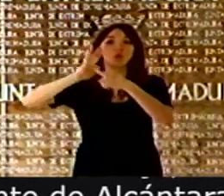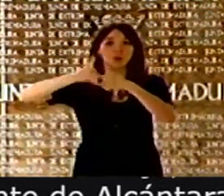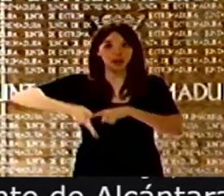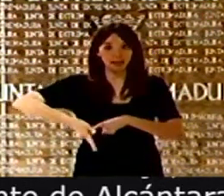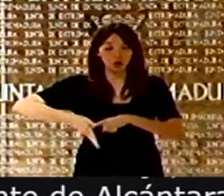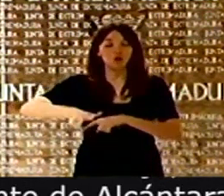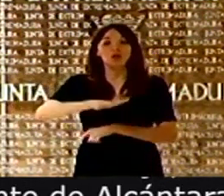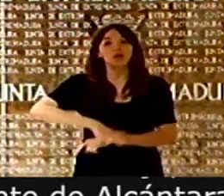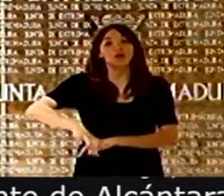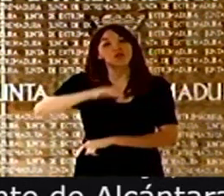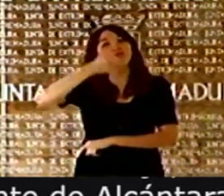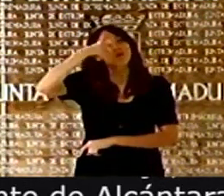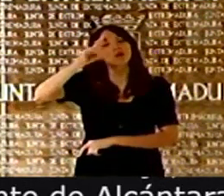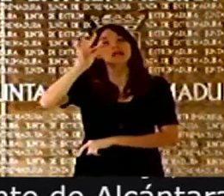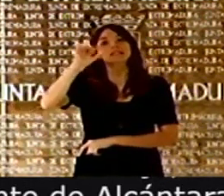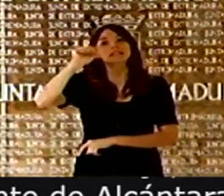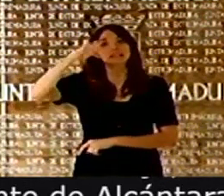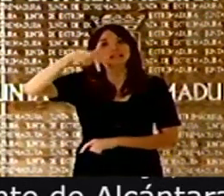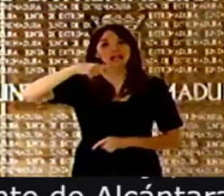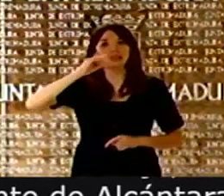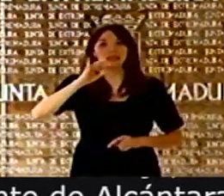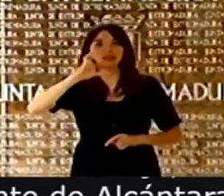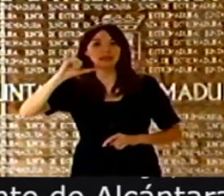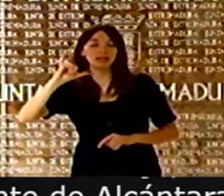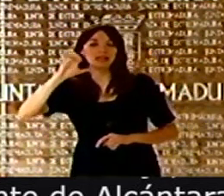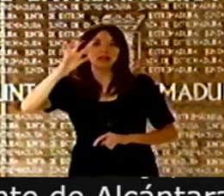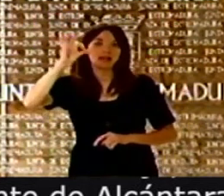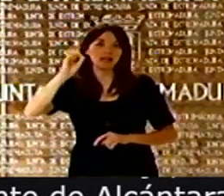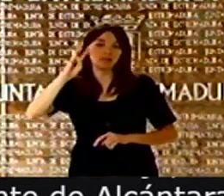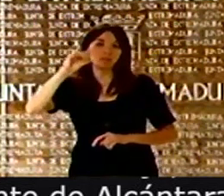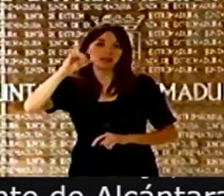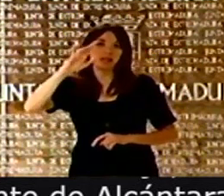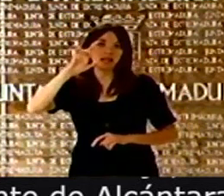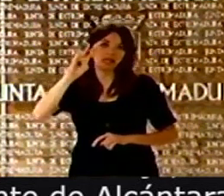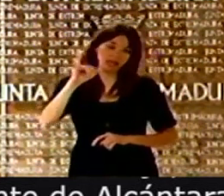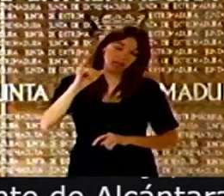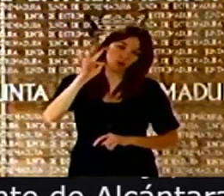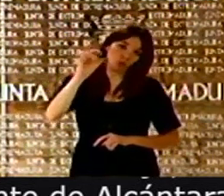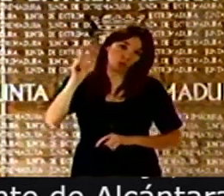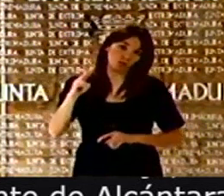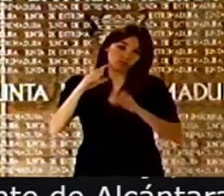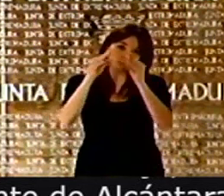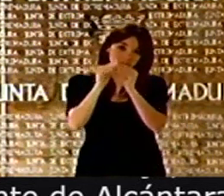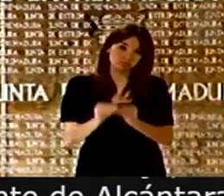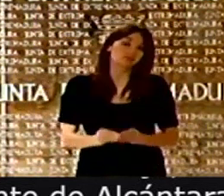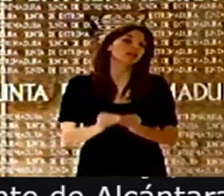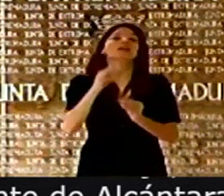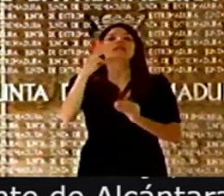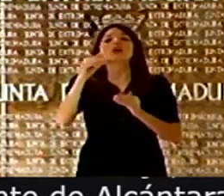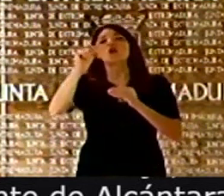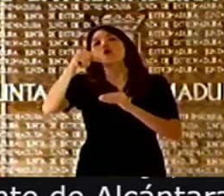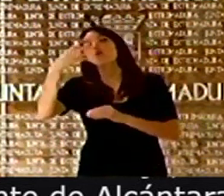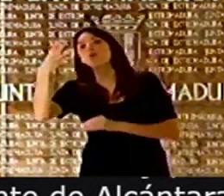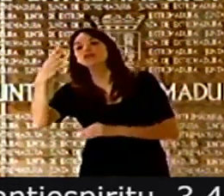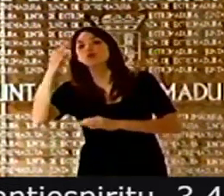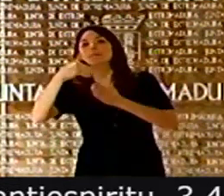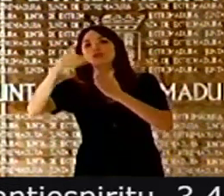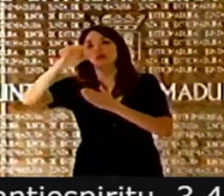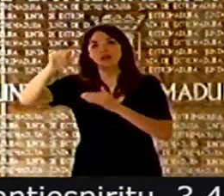de Santi Espíritu por más de 250.000 euros. 3 lotes distintos, 3,4 millones de euros de este plan de camino que de